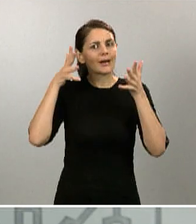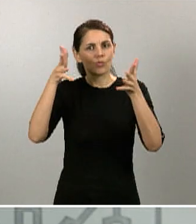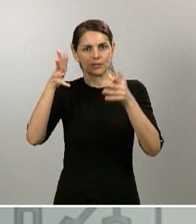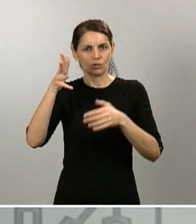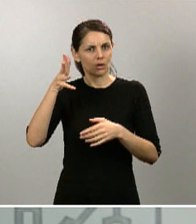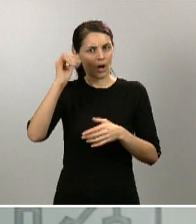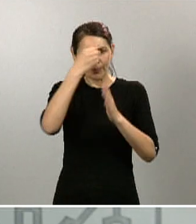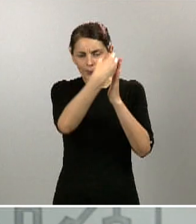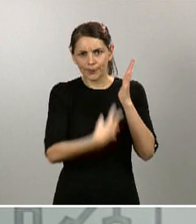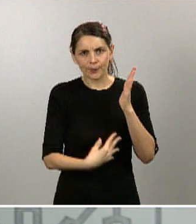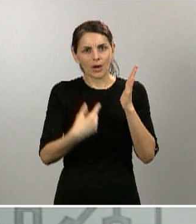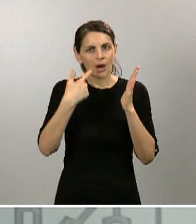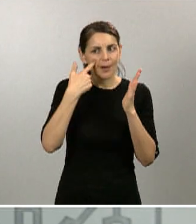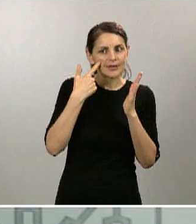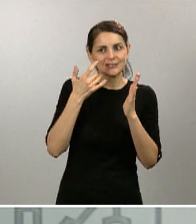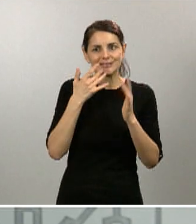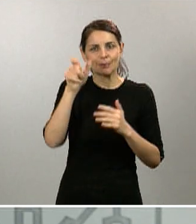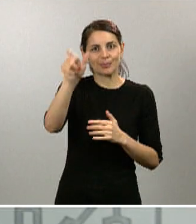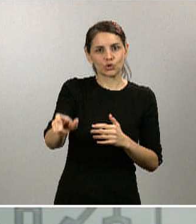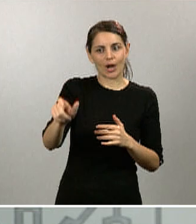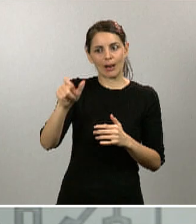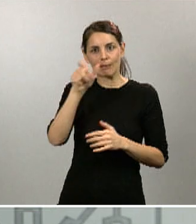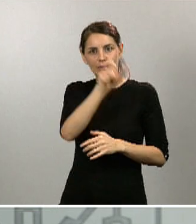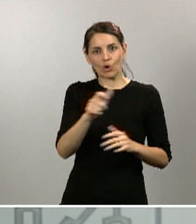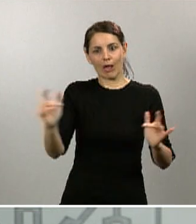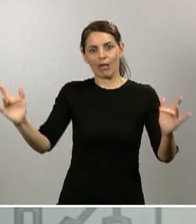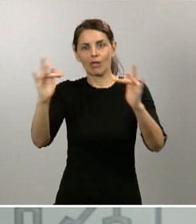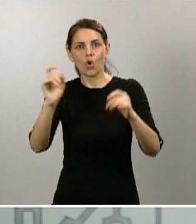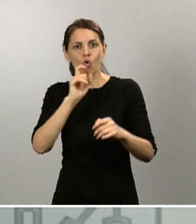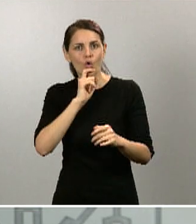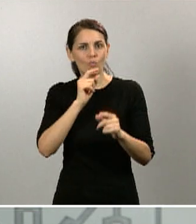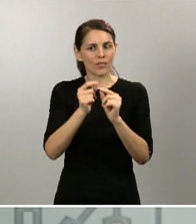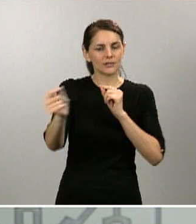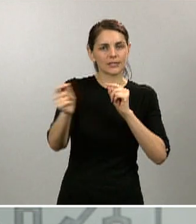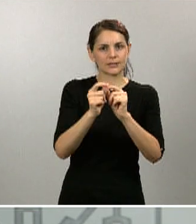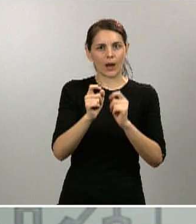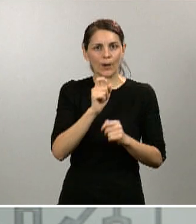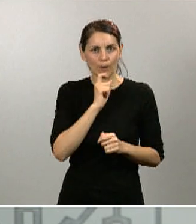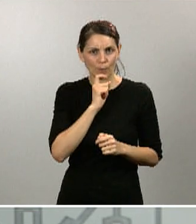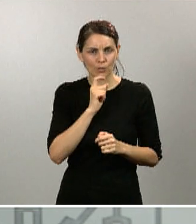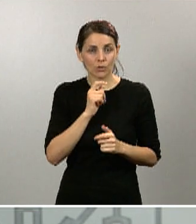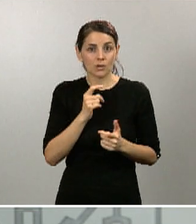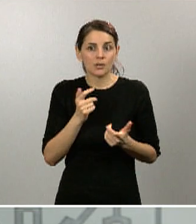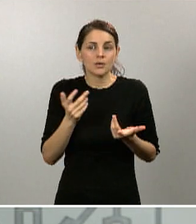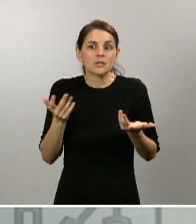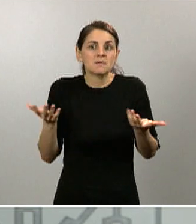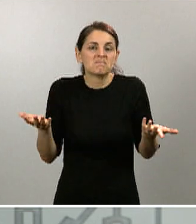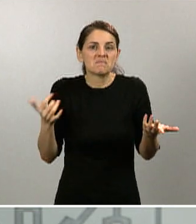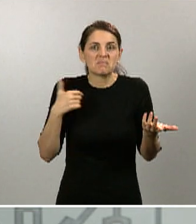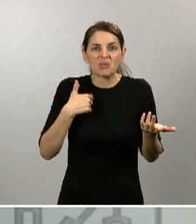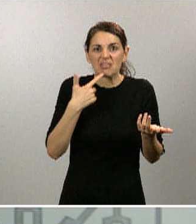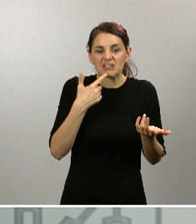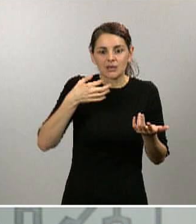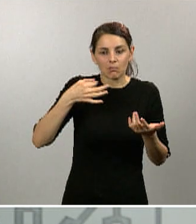personas, pero yo creo que algunos de los detalles que se han mencionado de si la mascarilla se toca por la goma por